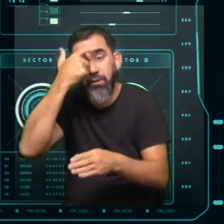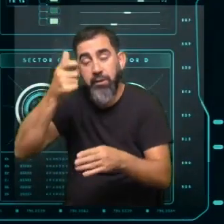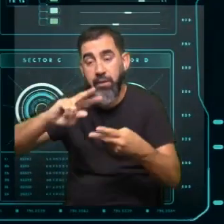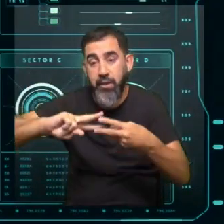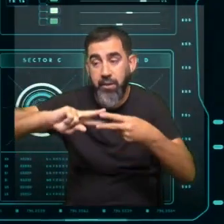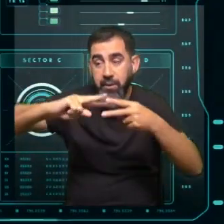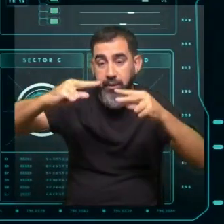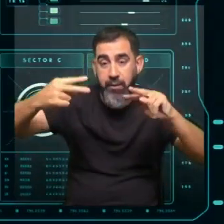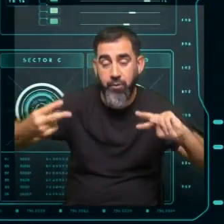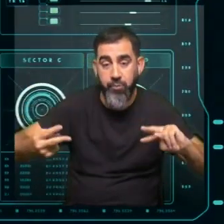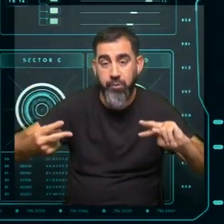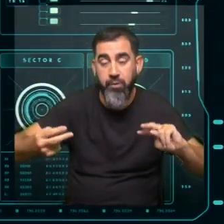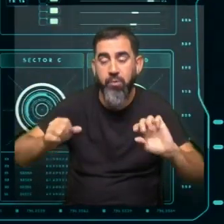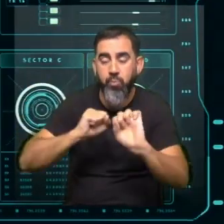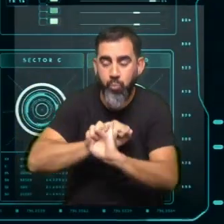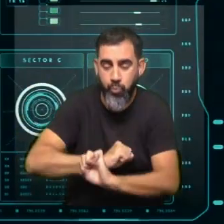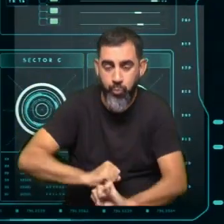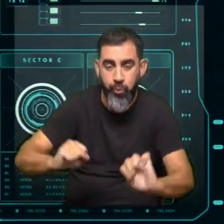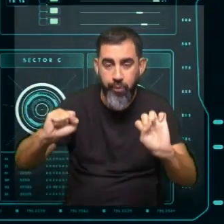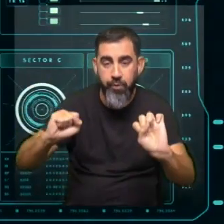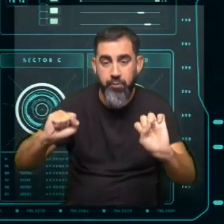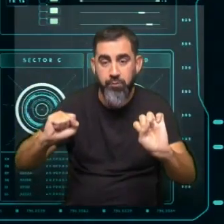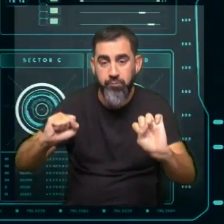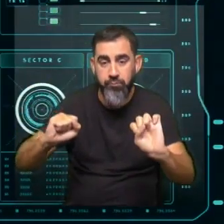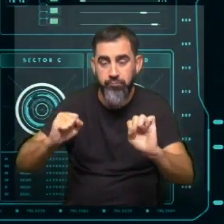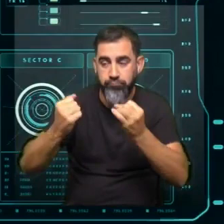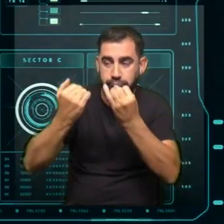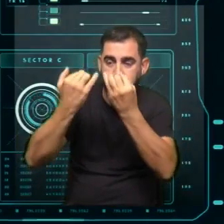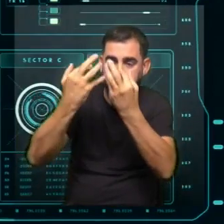genómicas han podido armar